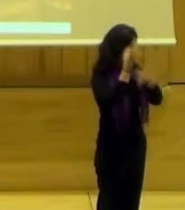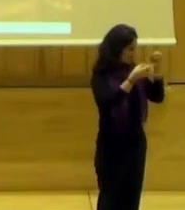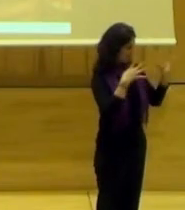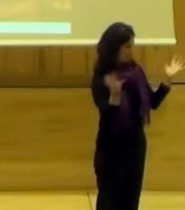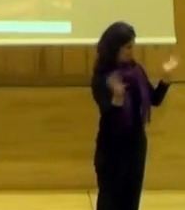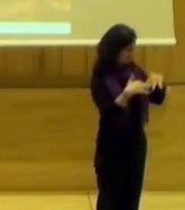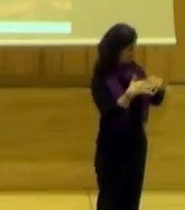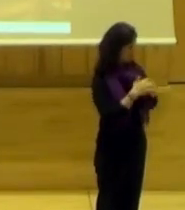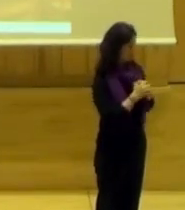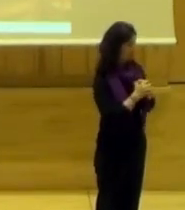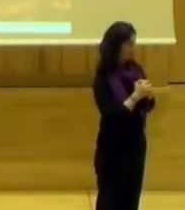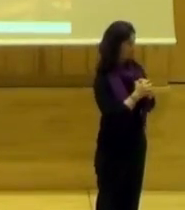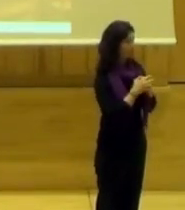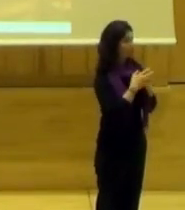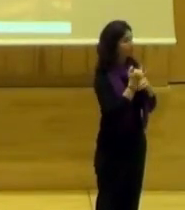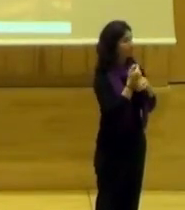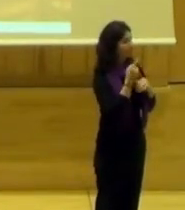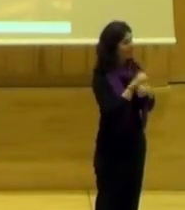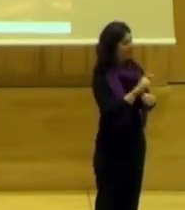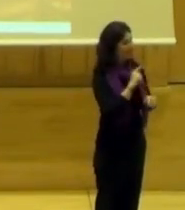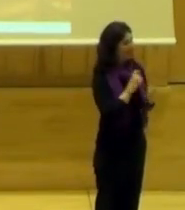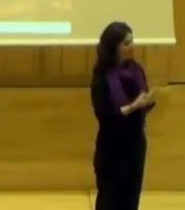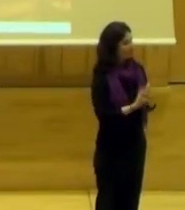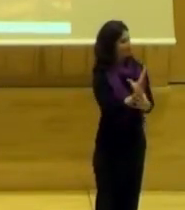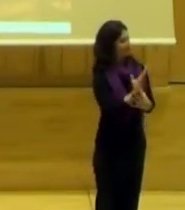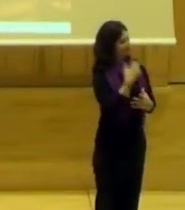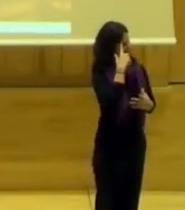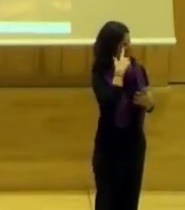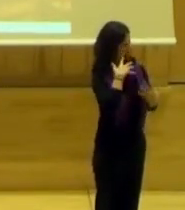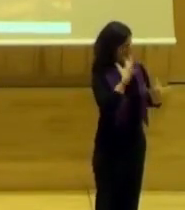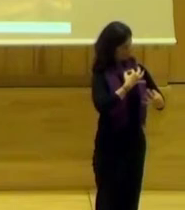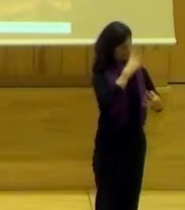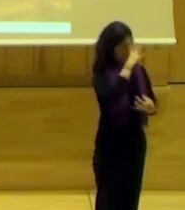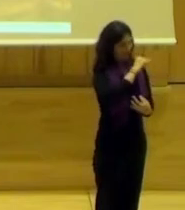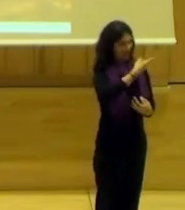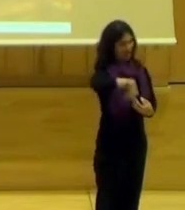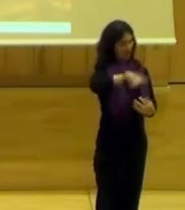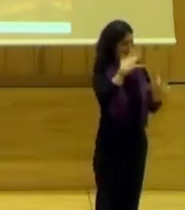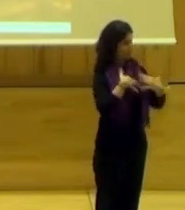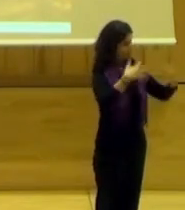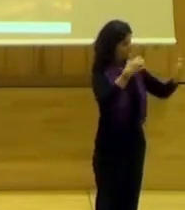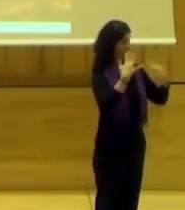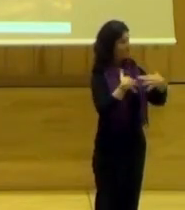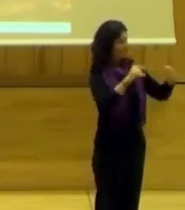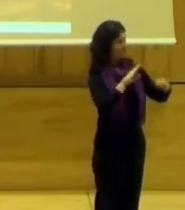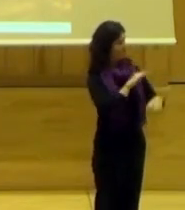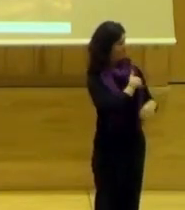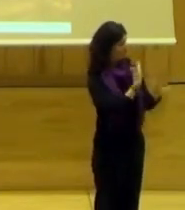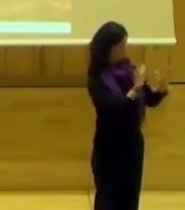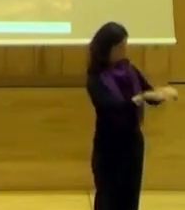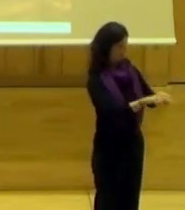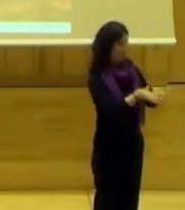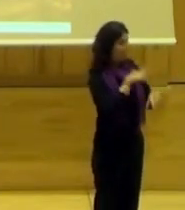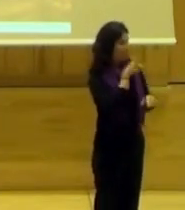encuentros, que, digamos, deje aflorar realmente el talento que tiene todo el público, sobre todo el público universitario, por